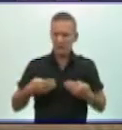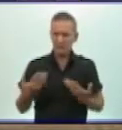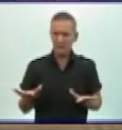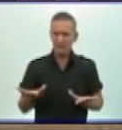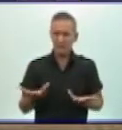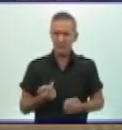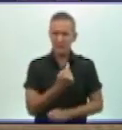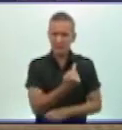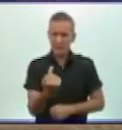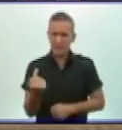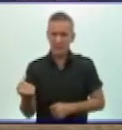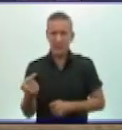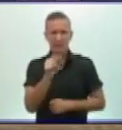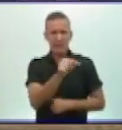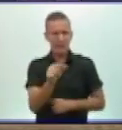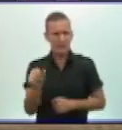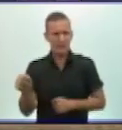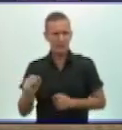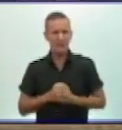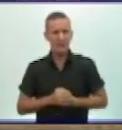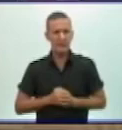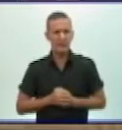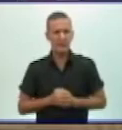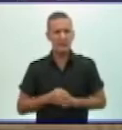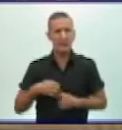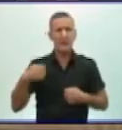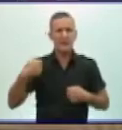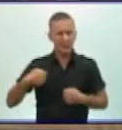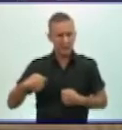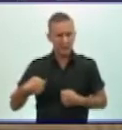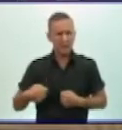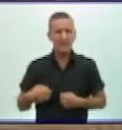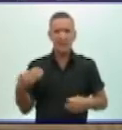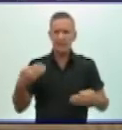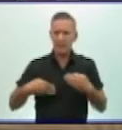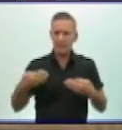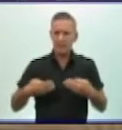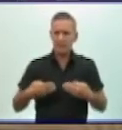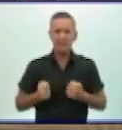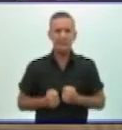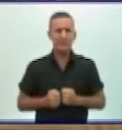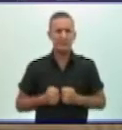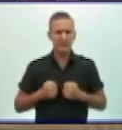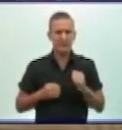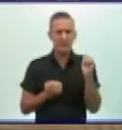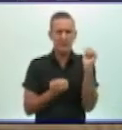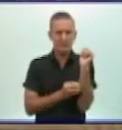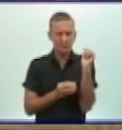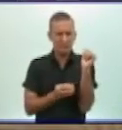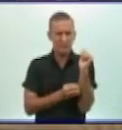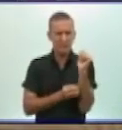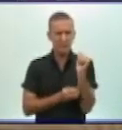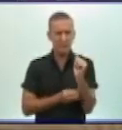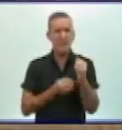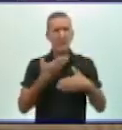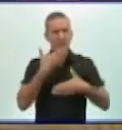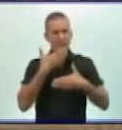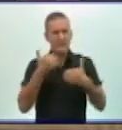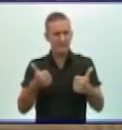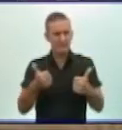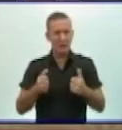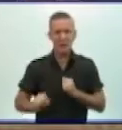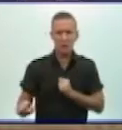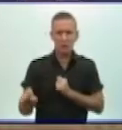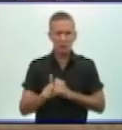Cada ciudadano, desde su área de acción, tiene el deber de participar activamente y trabajar para lograr el mejoramiento y el bienestar social. A